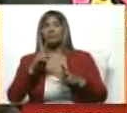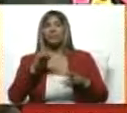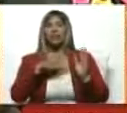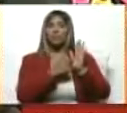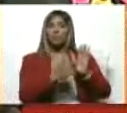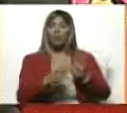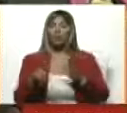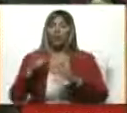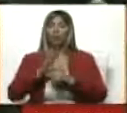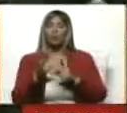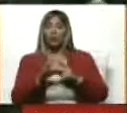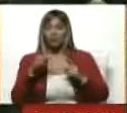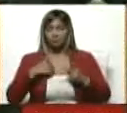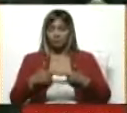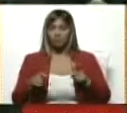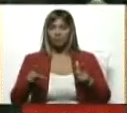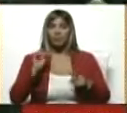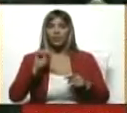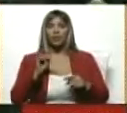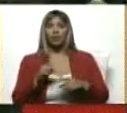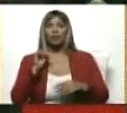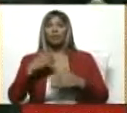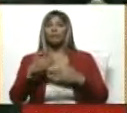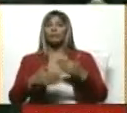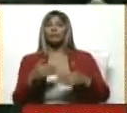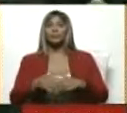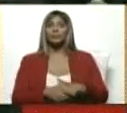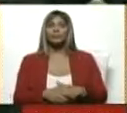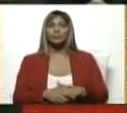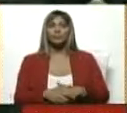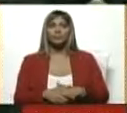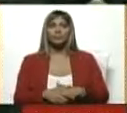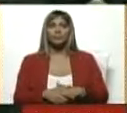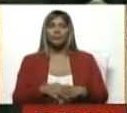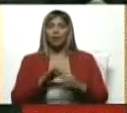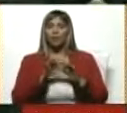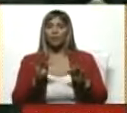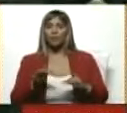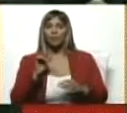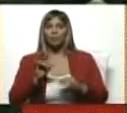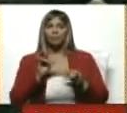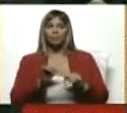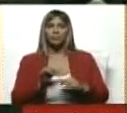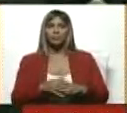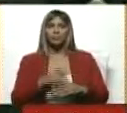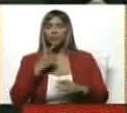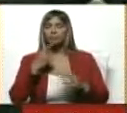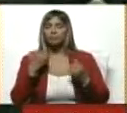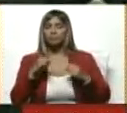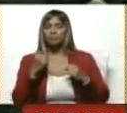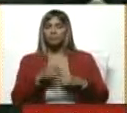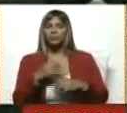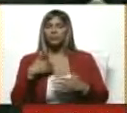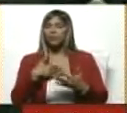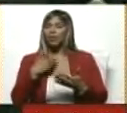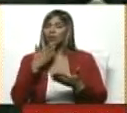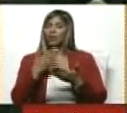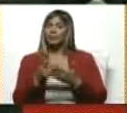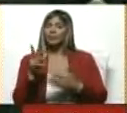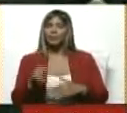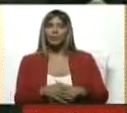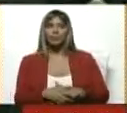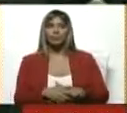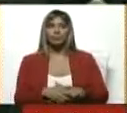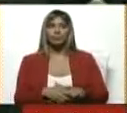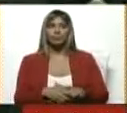esta época disfrutar de esas manifestaciones de la manera en que ellos las han practicado. Quiero agradecer además a